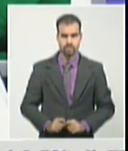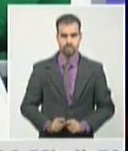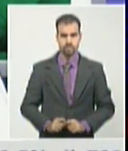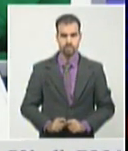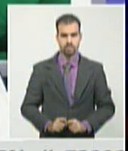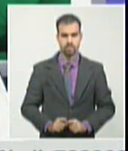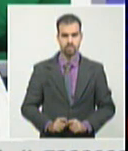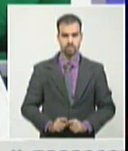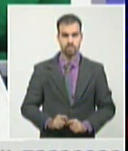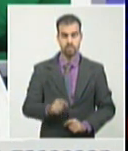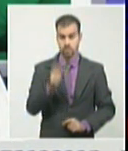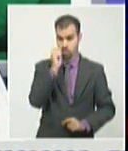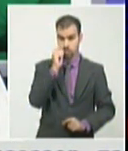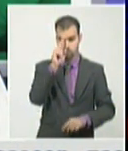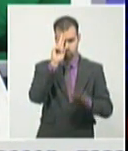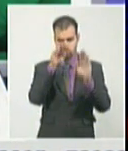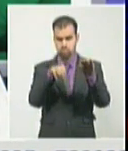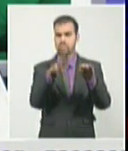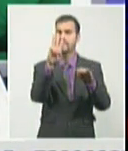ingresado